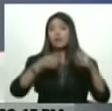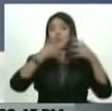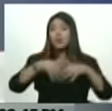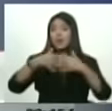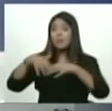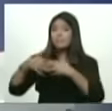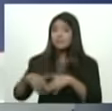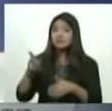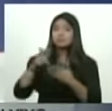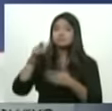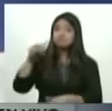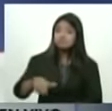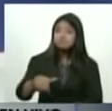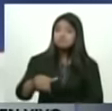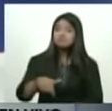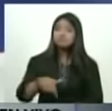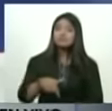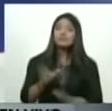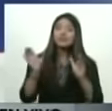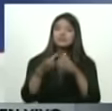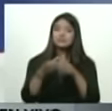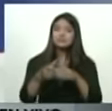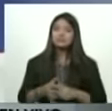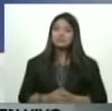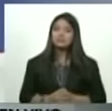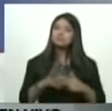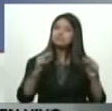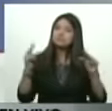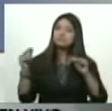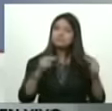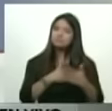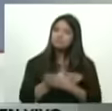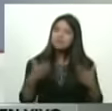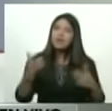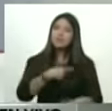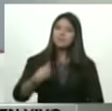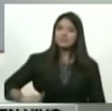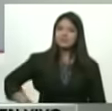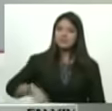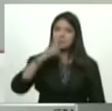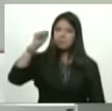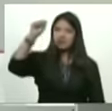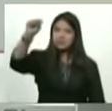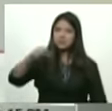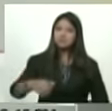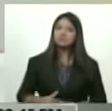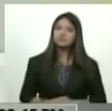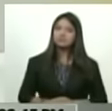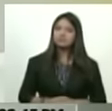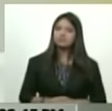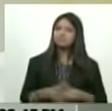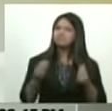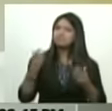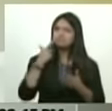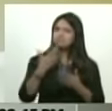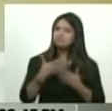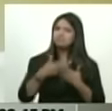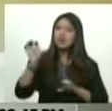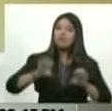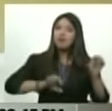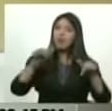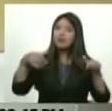que realizan su participación durante esta reunión y diálogo abierto con el presidente de la República. Queremos cómo evalúa pues